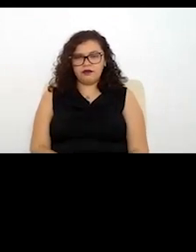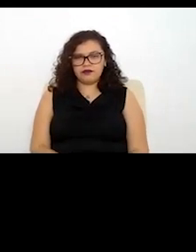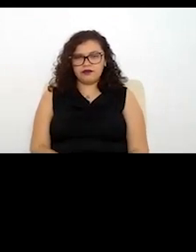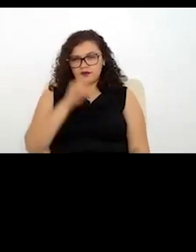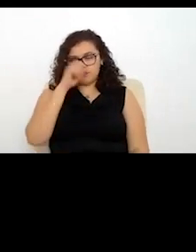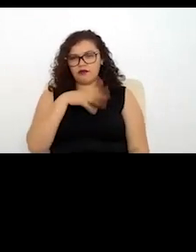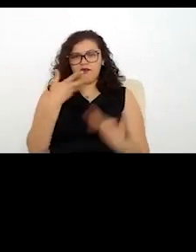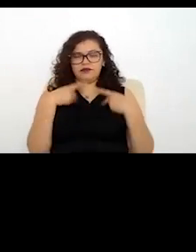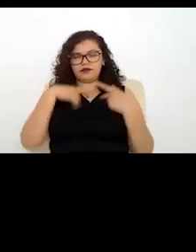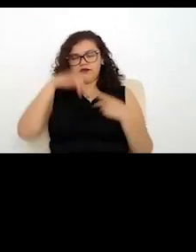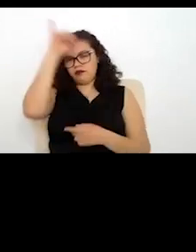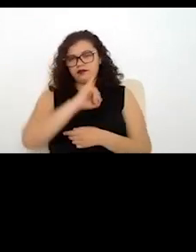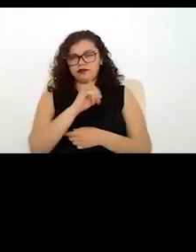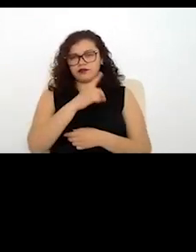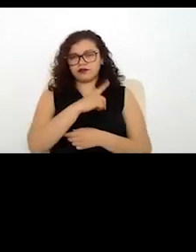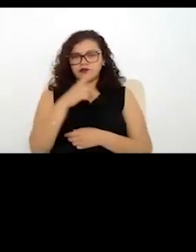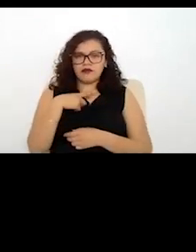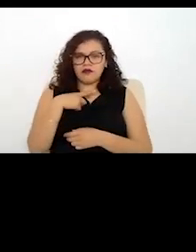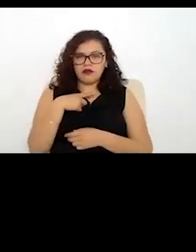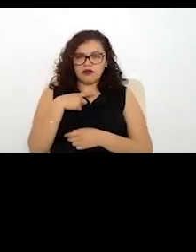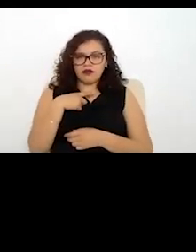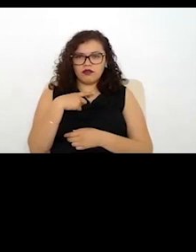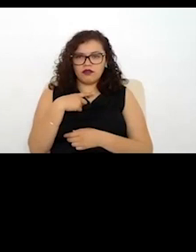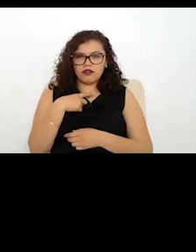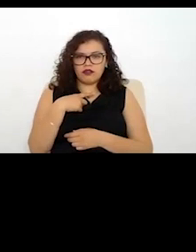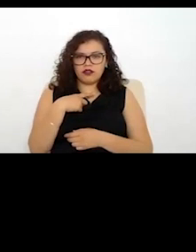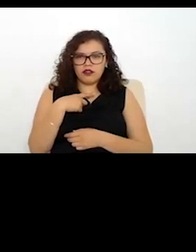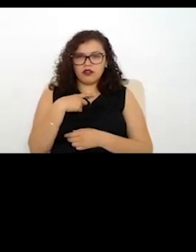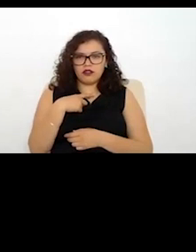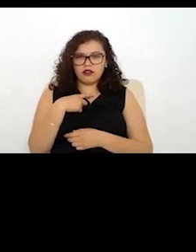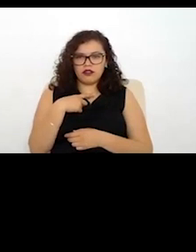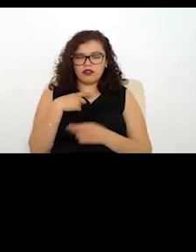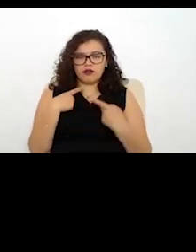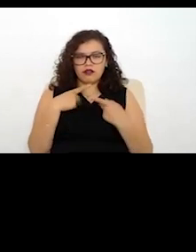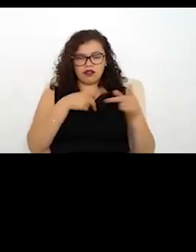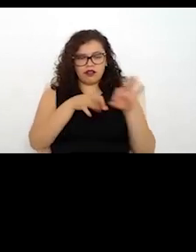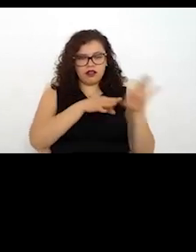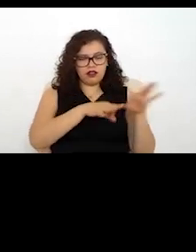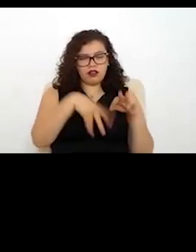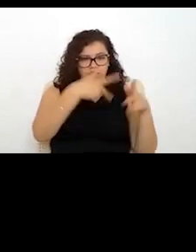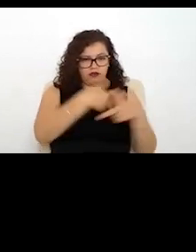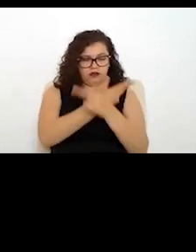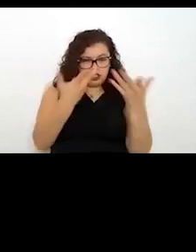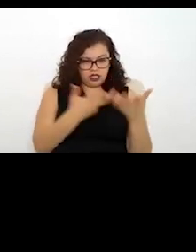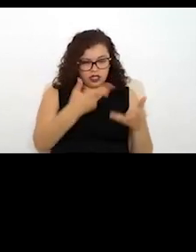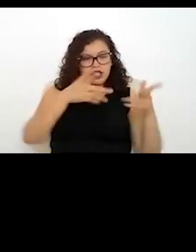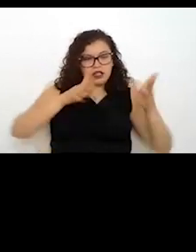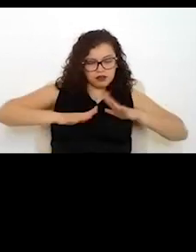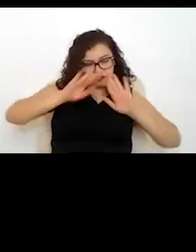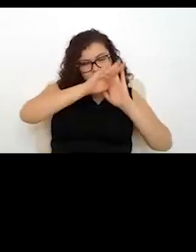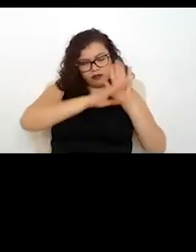patrón tiene que asegurarse de que donde desempeña el empleado el teletrabajo cumple con estas medidas.